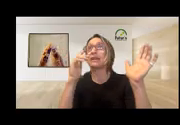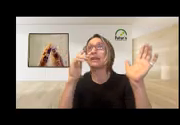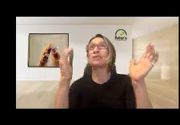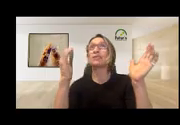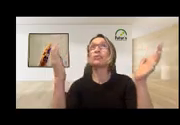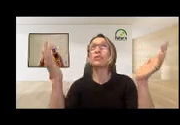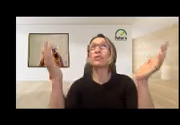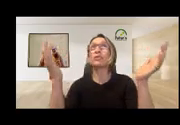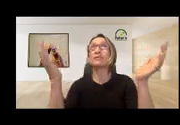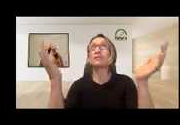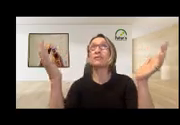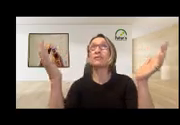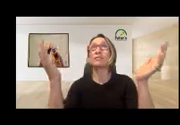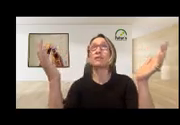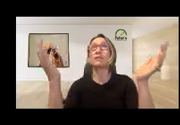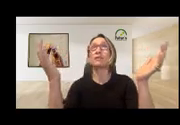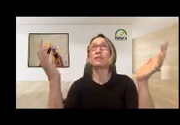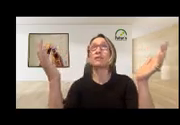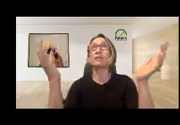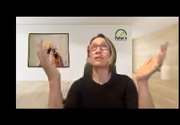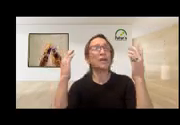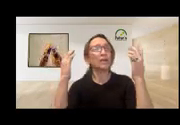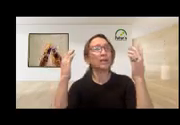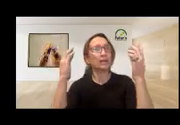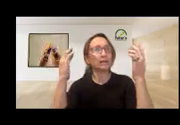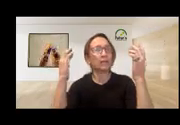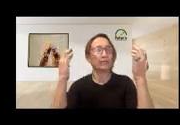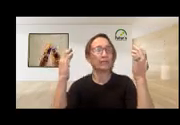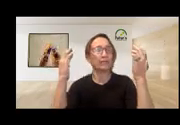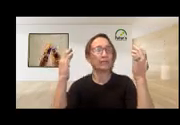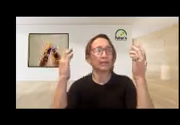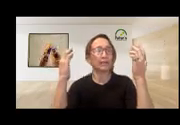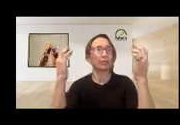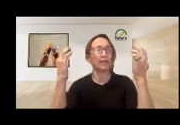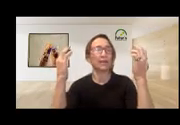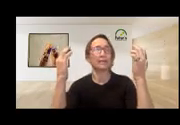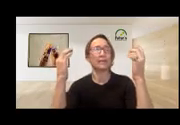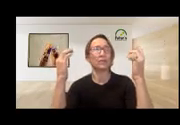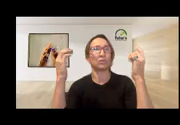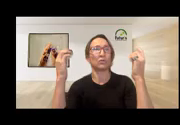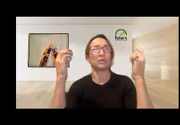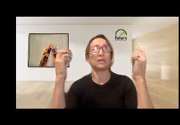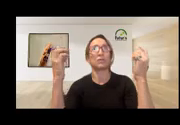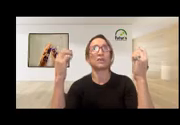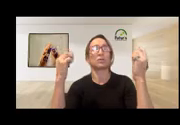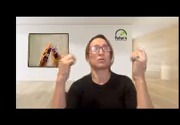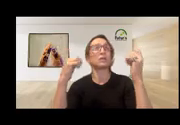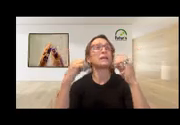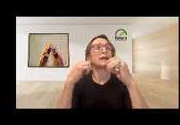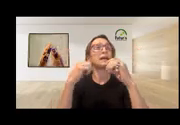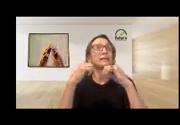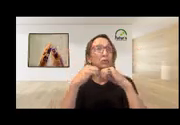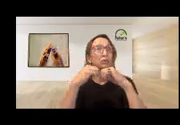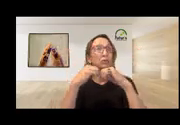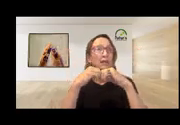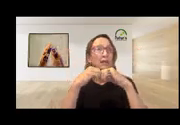aproximadamente. Esto es muy relevante también hoy que estamos enfrentando esta situación de